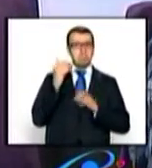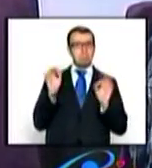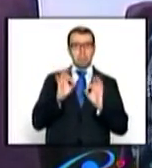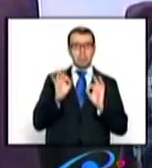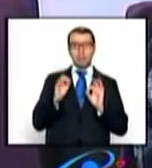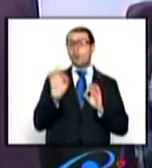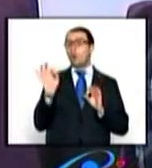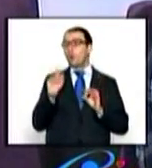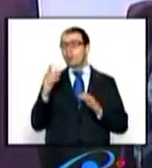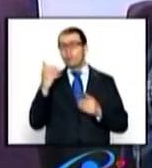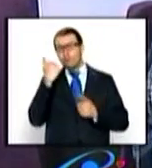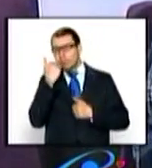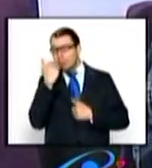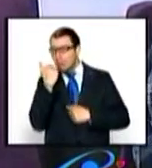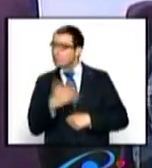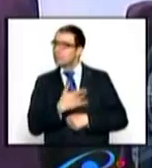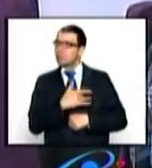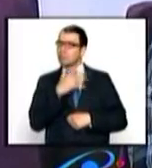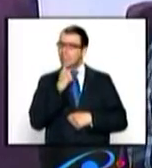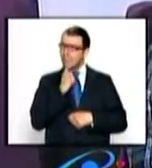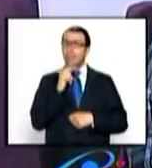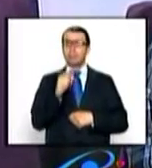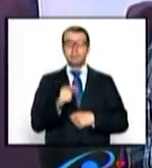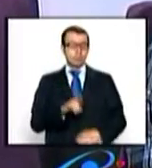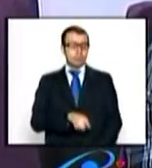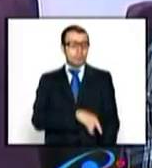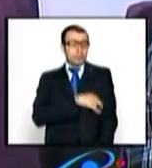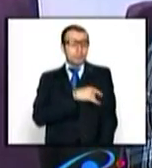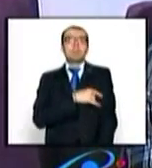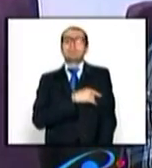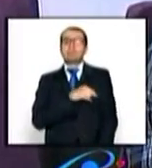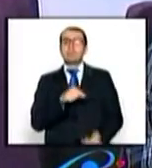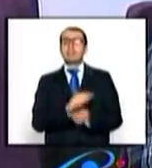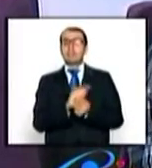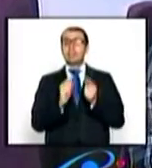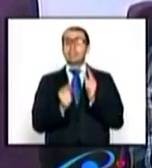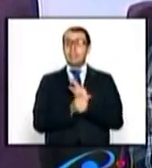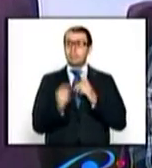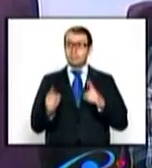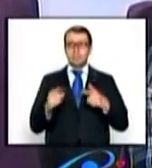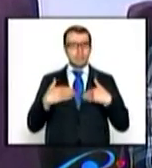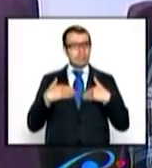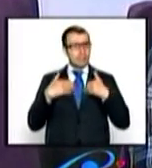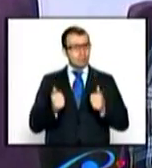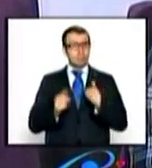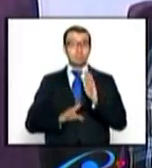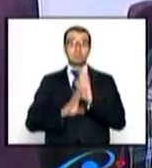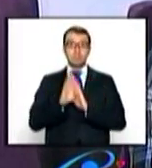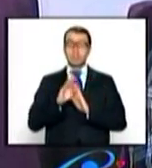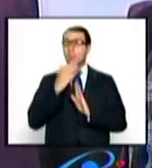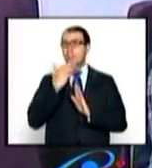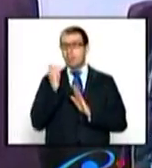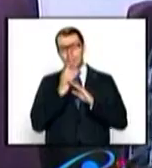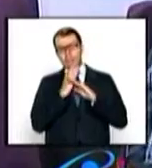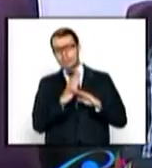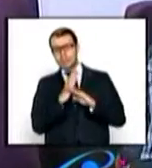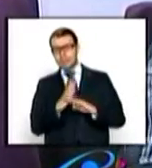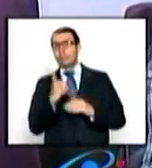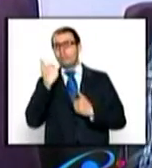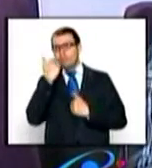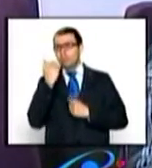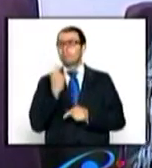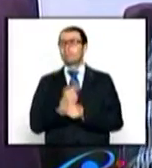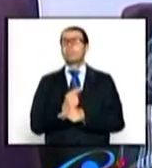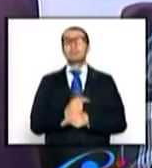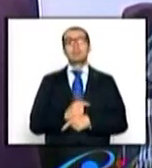una enfermedad que no le ha generado síntomas, va a sentir o va a haber un cambio notorio en su salud o va a hacer un tratamiento de tipo preventivo. Esa es la manera en la